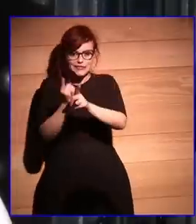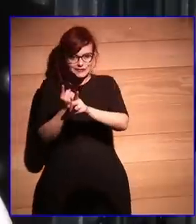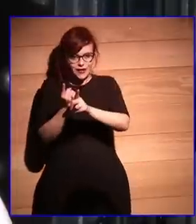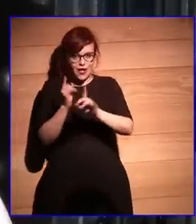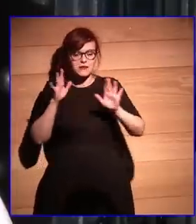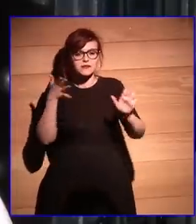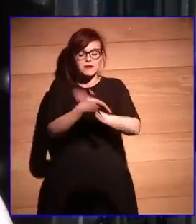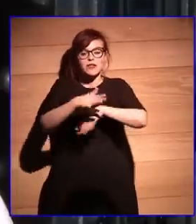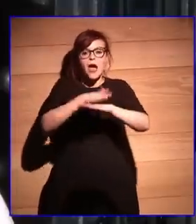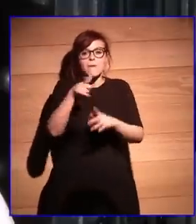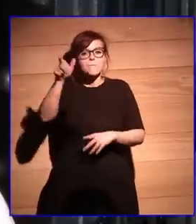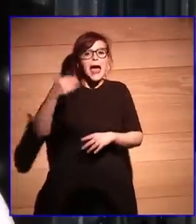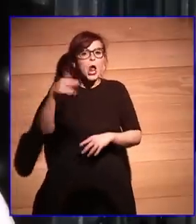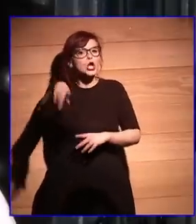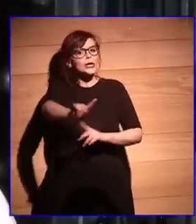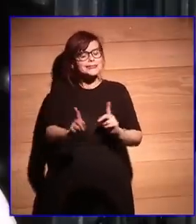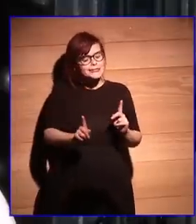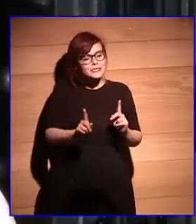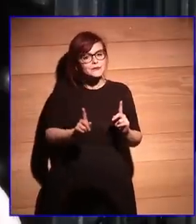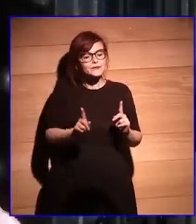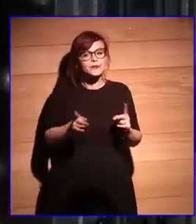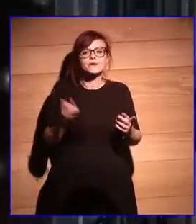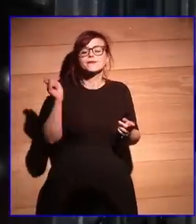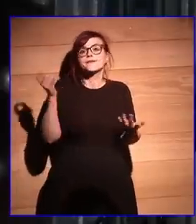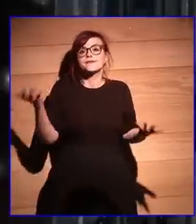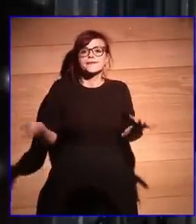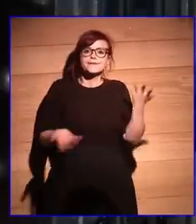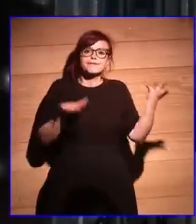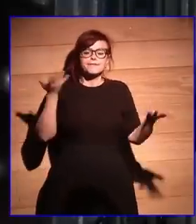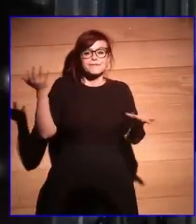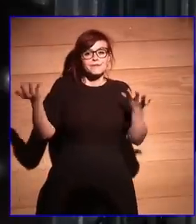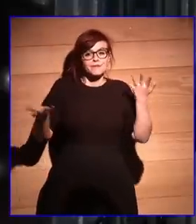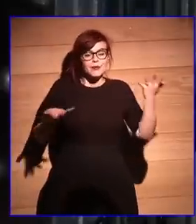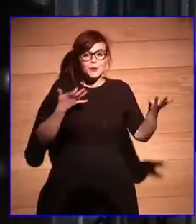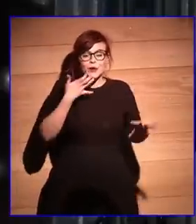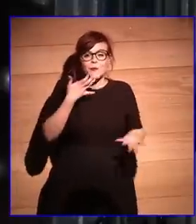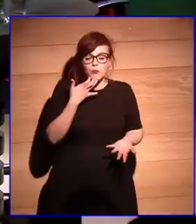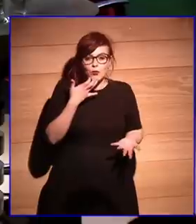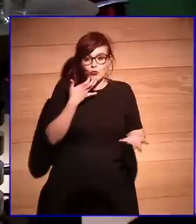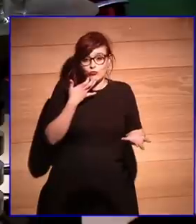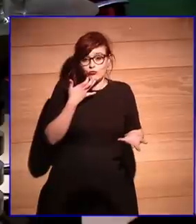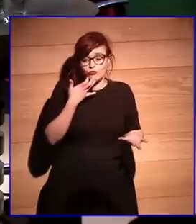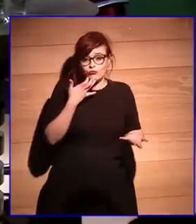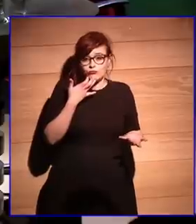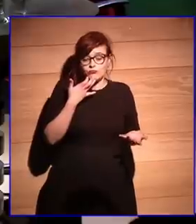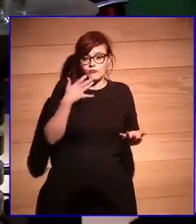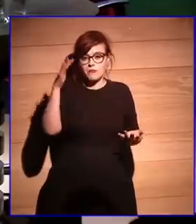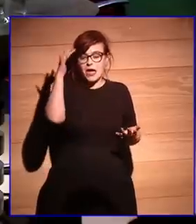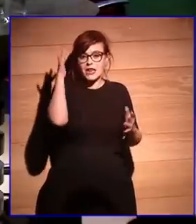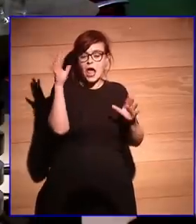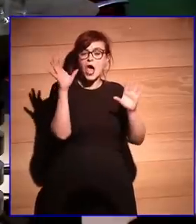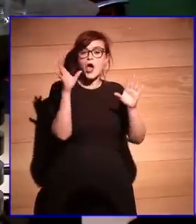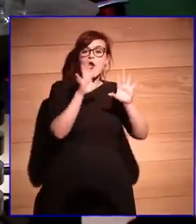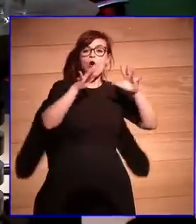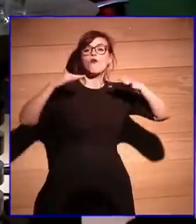por definición, en un villano. Tenemos por... como por ejemplo dos partidos,